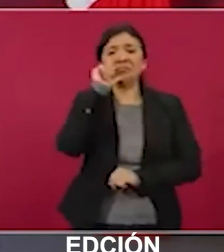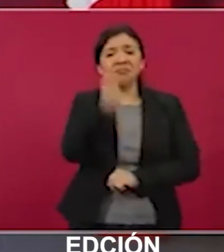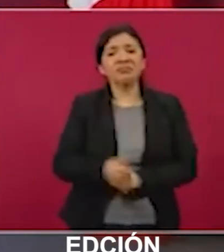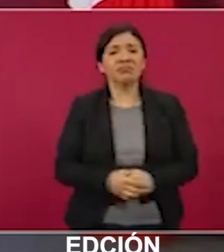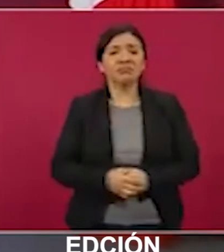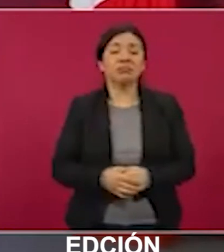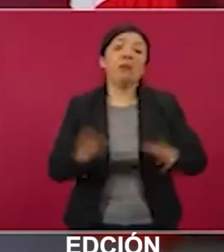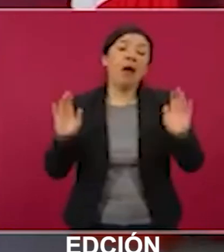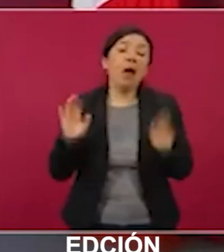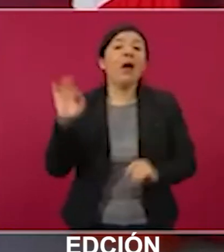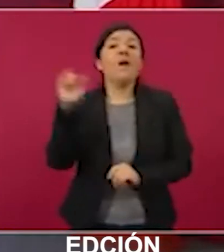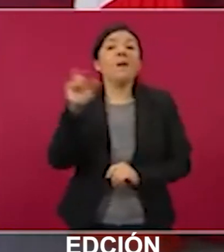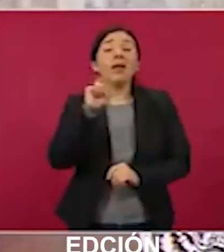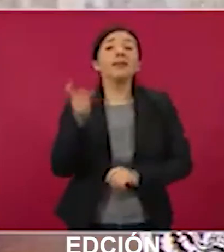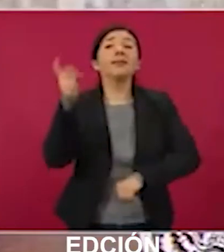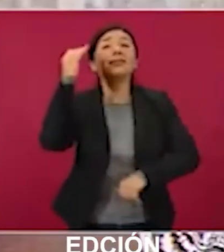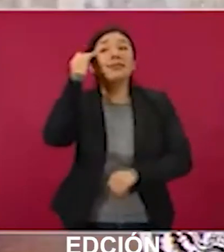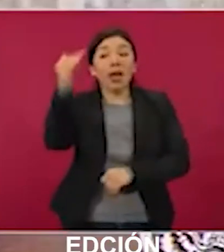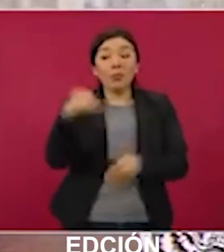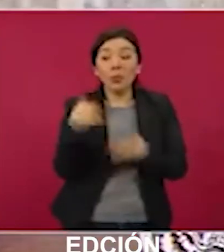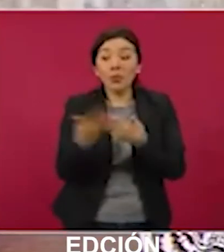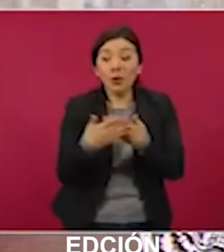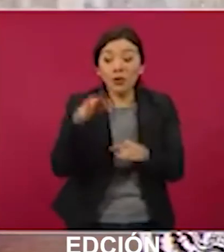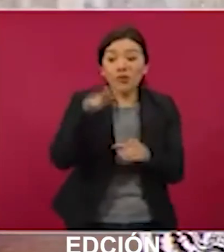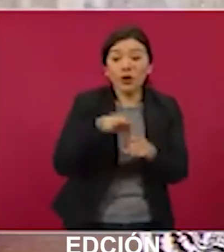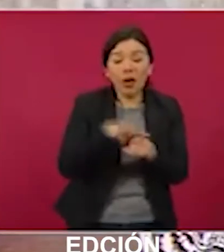que hacían obras,